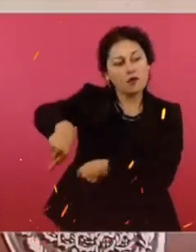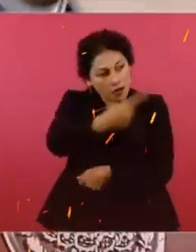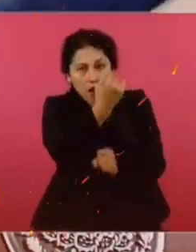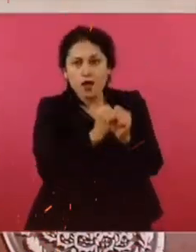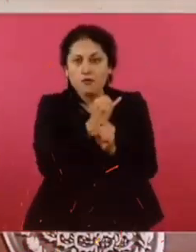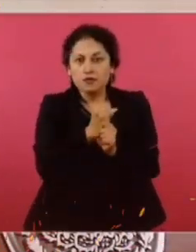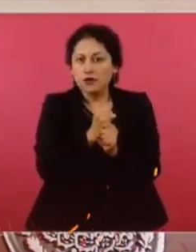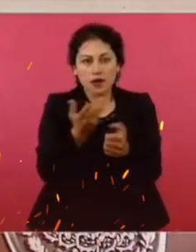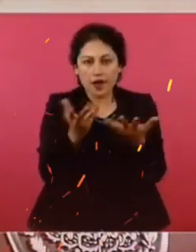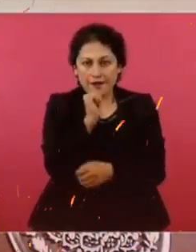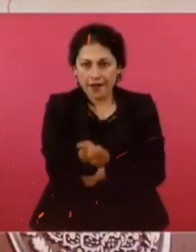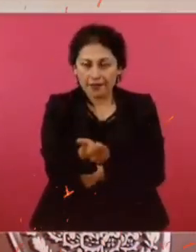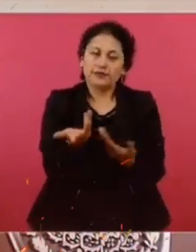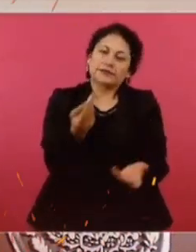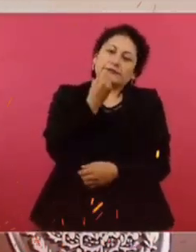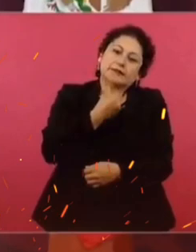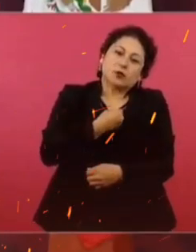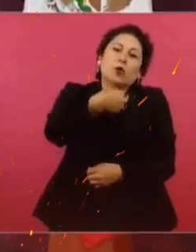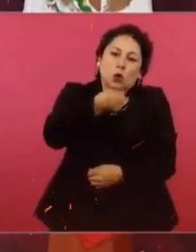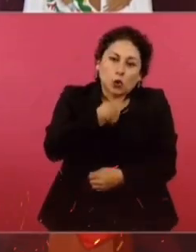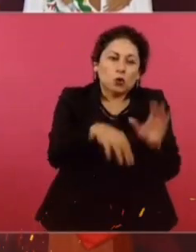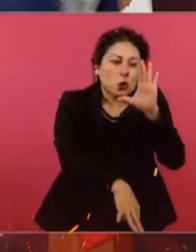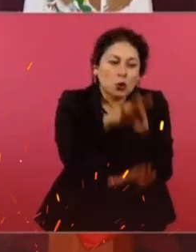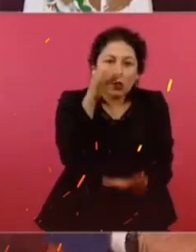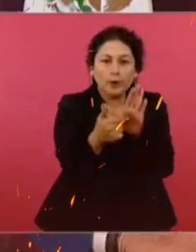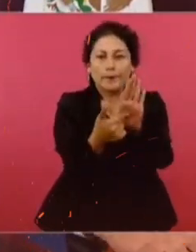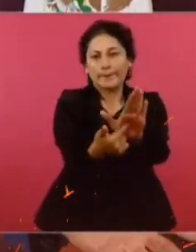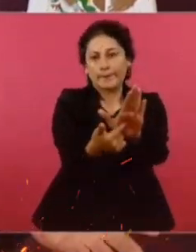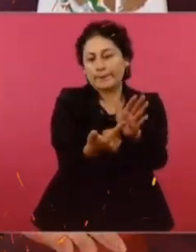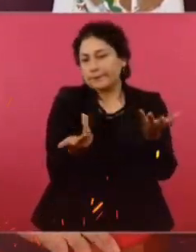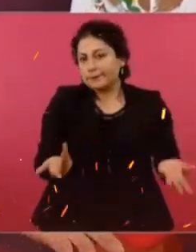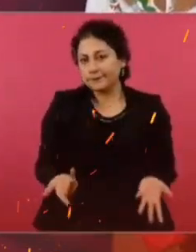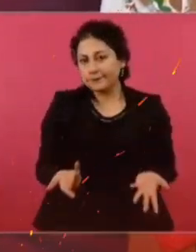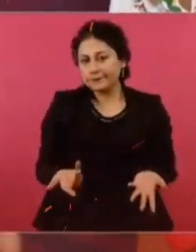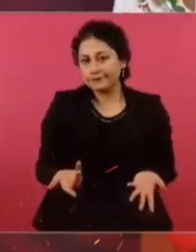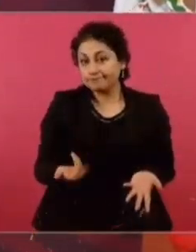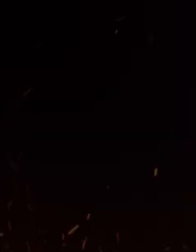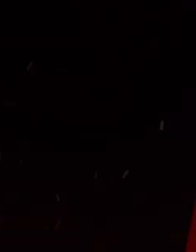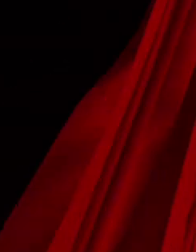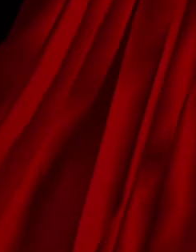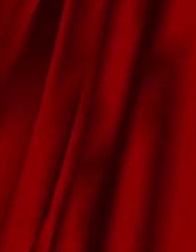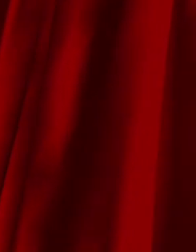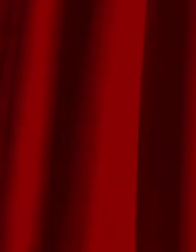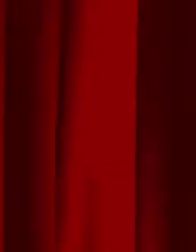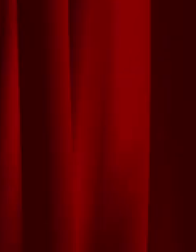pues tengo yo que dar a conocer esta información.